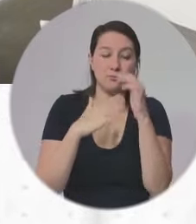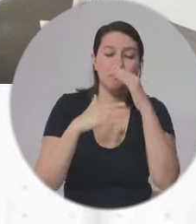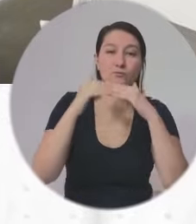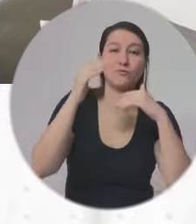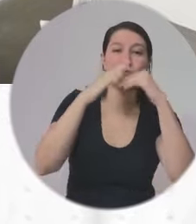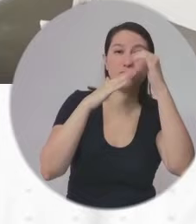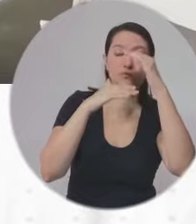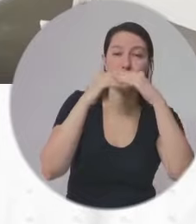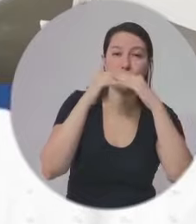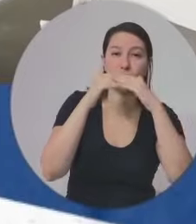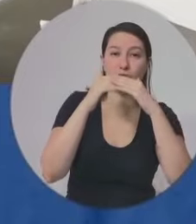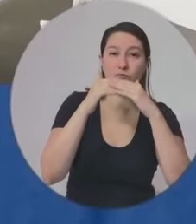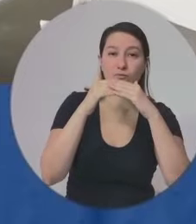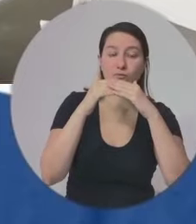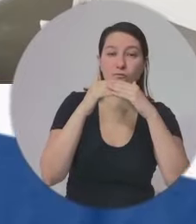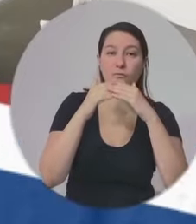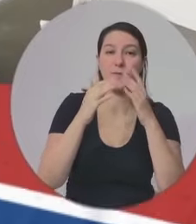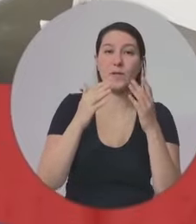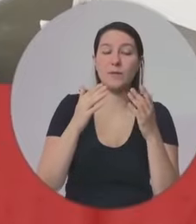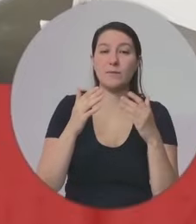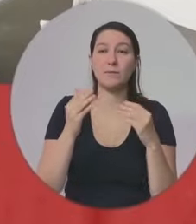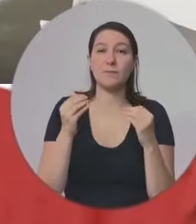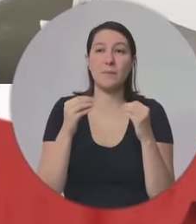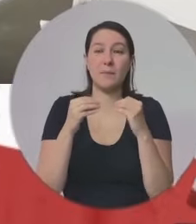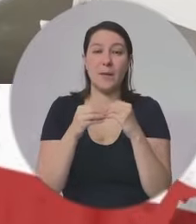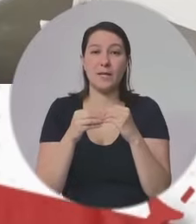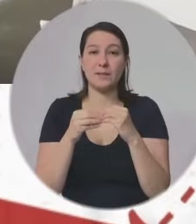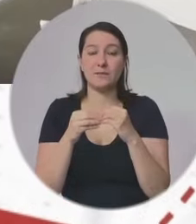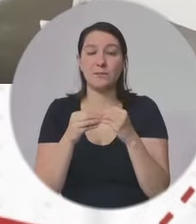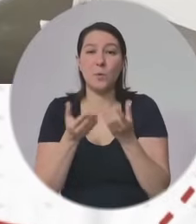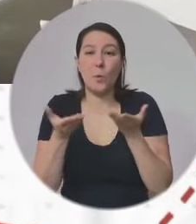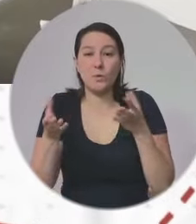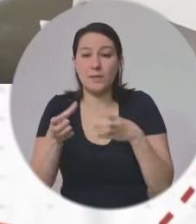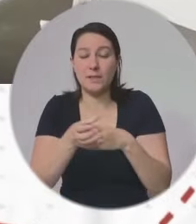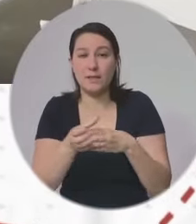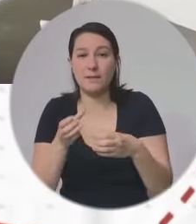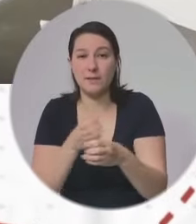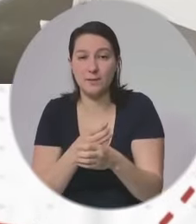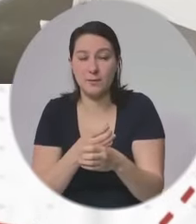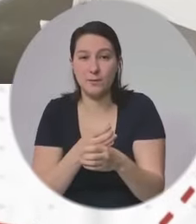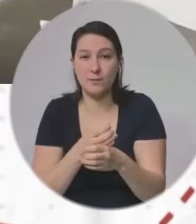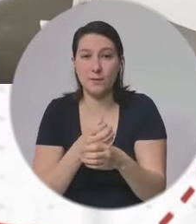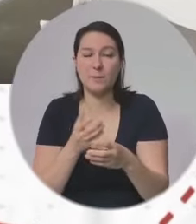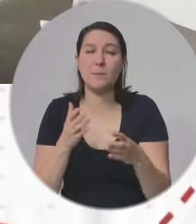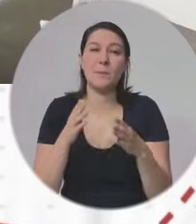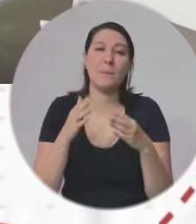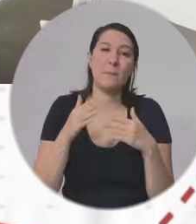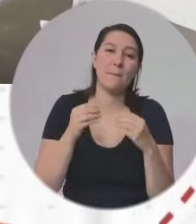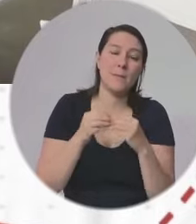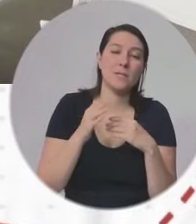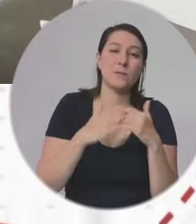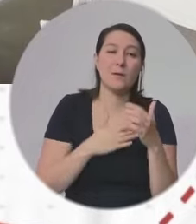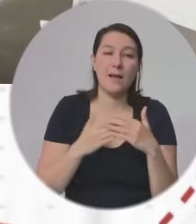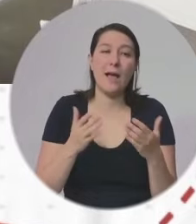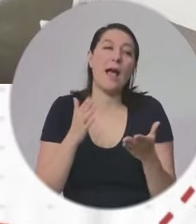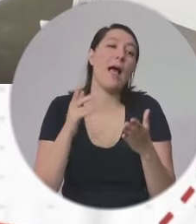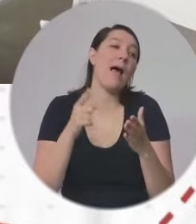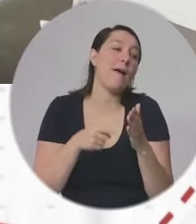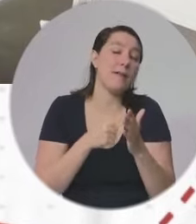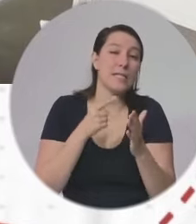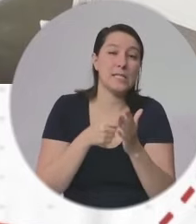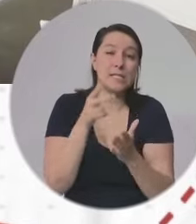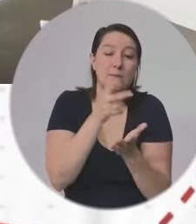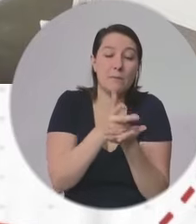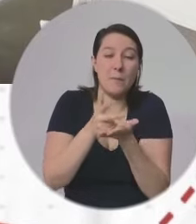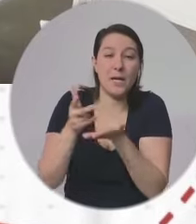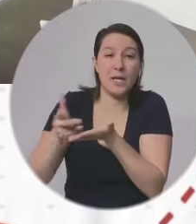amenidades en la habitación tienen estilos más confortables y incluso a veces parqueo incluido verdad que también es